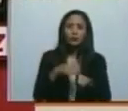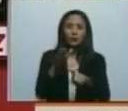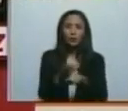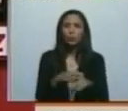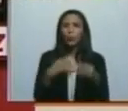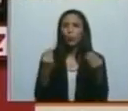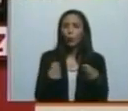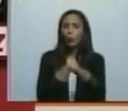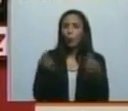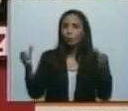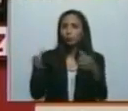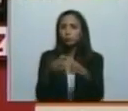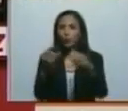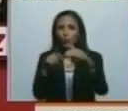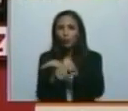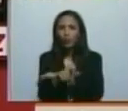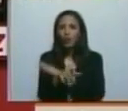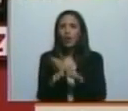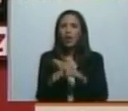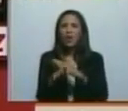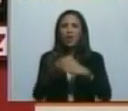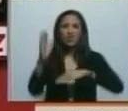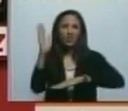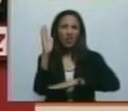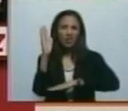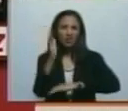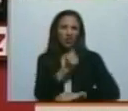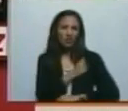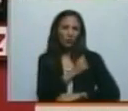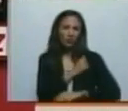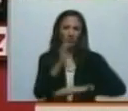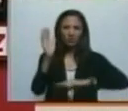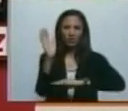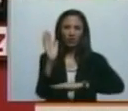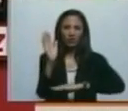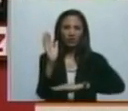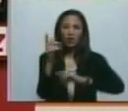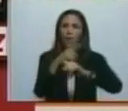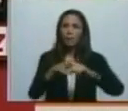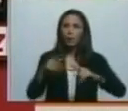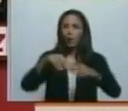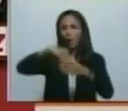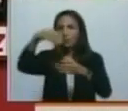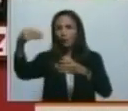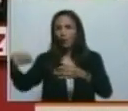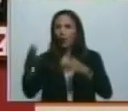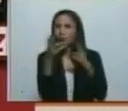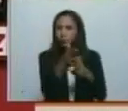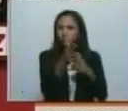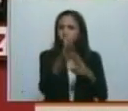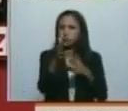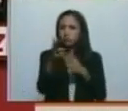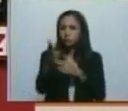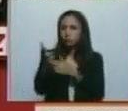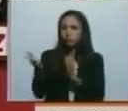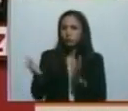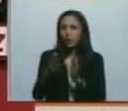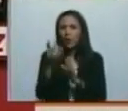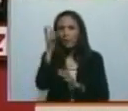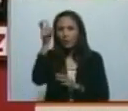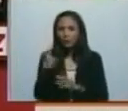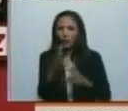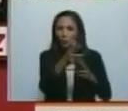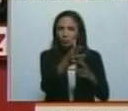los habían encerrado en una iglesia y desde afuera estaban atacando a los feligreses que estaban en esa iglesia, unos